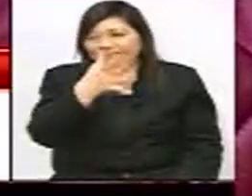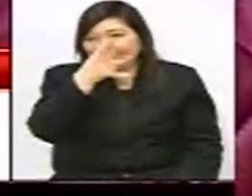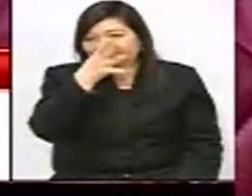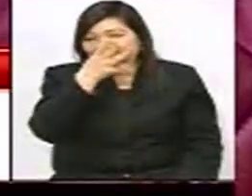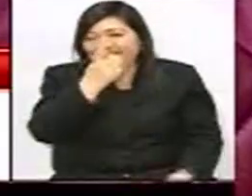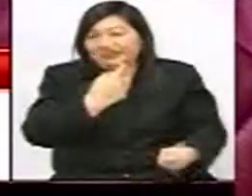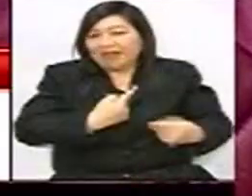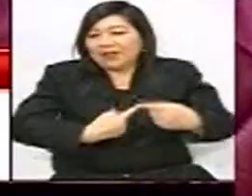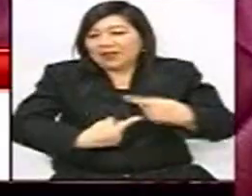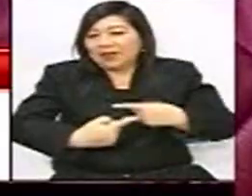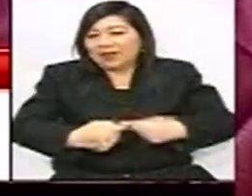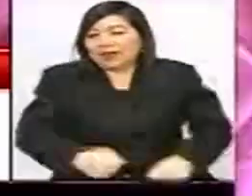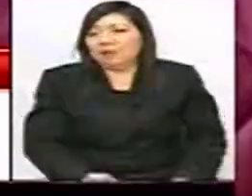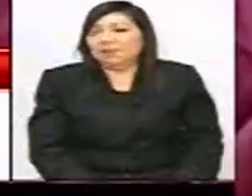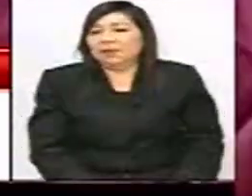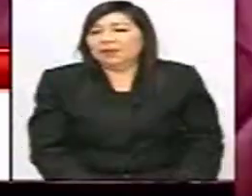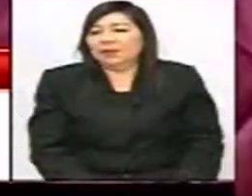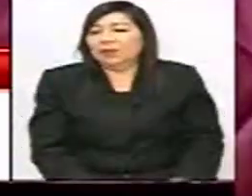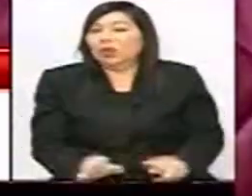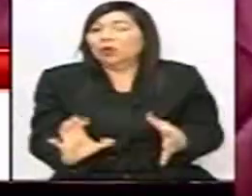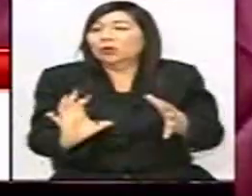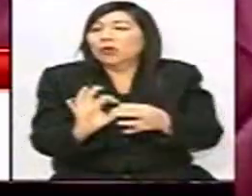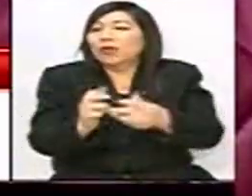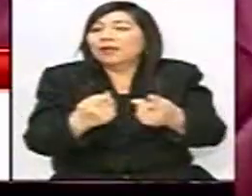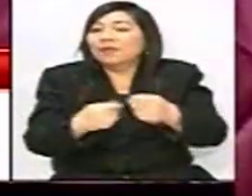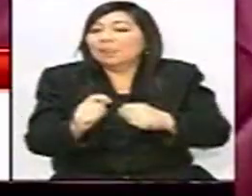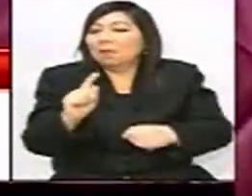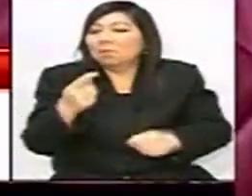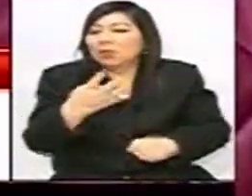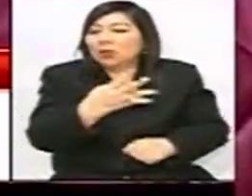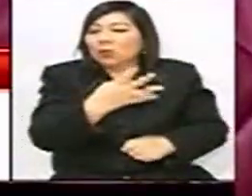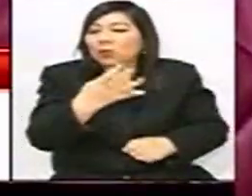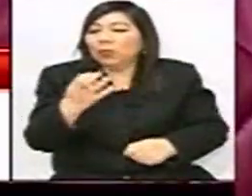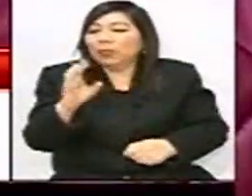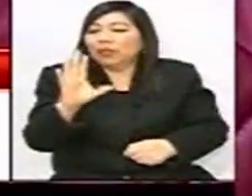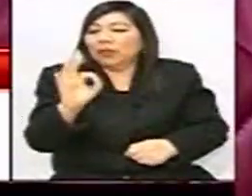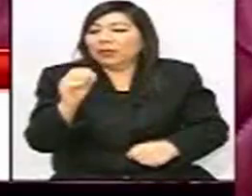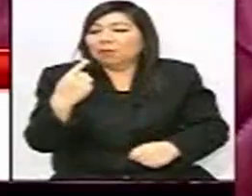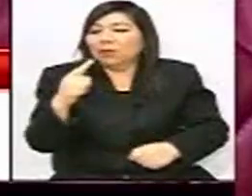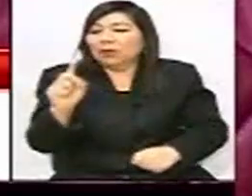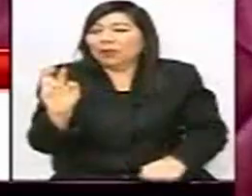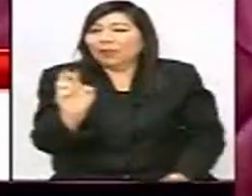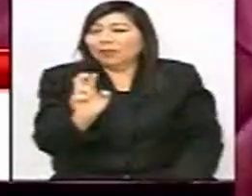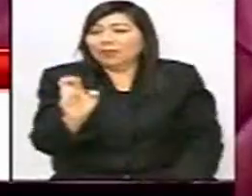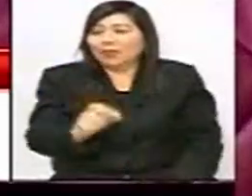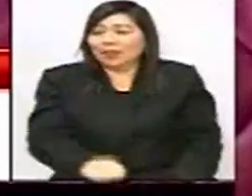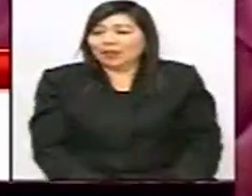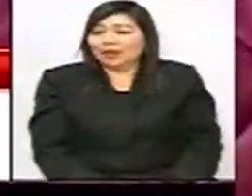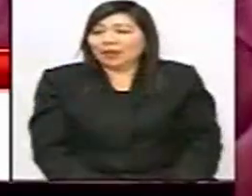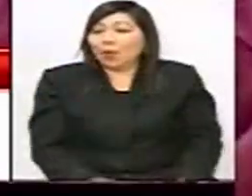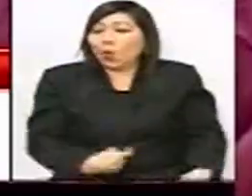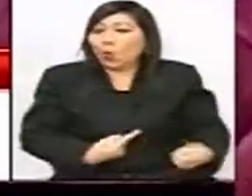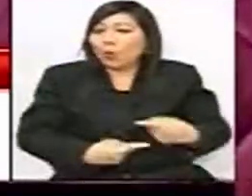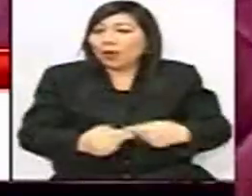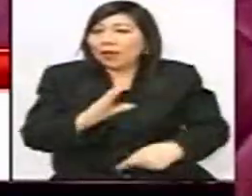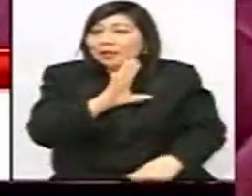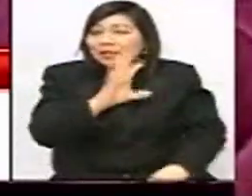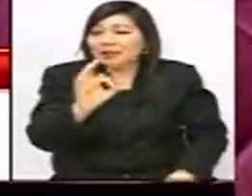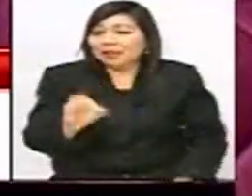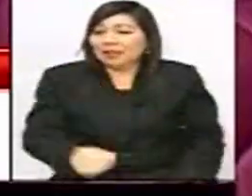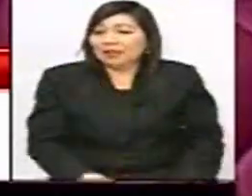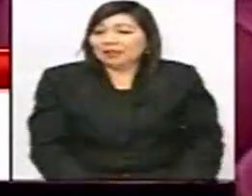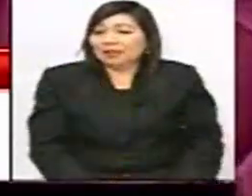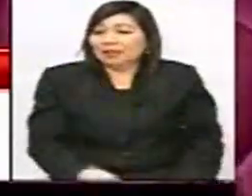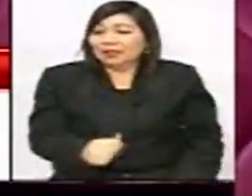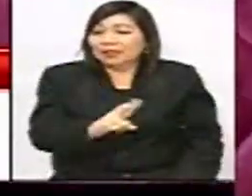acá un cambio de socio. Se ha vendido en 1.450 millones de dólares, cuando han invertido 500.